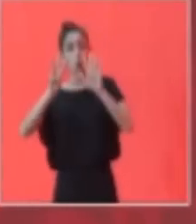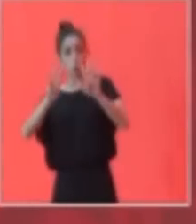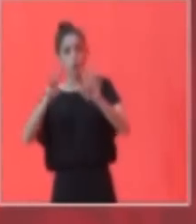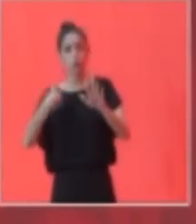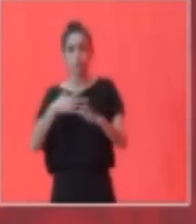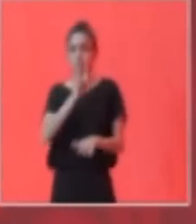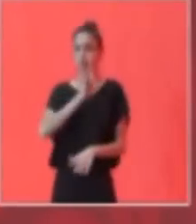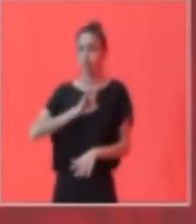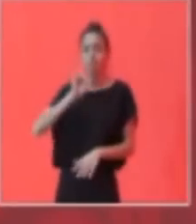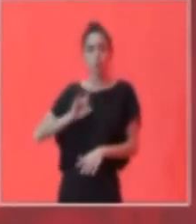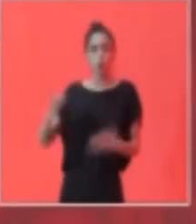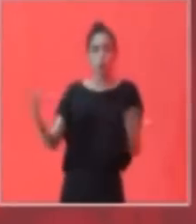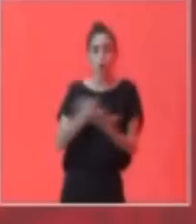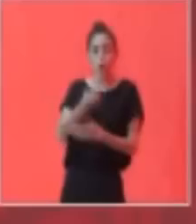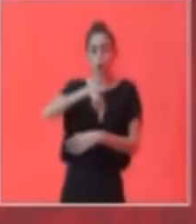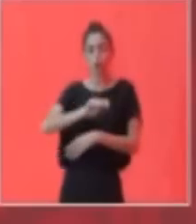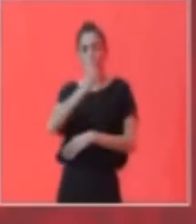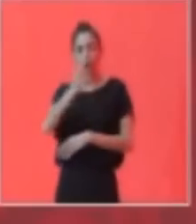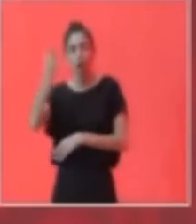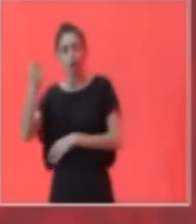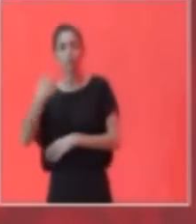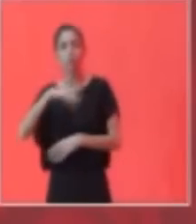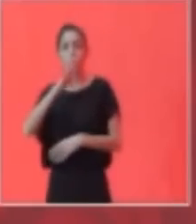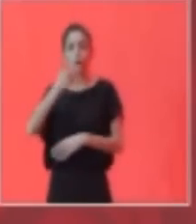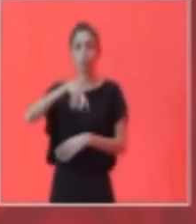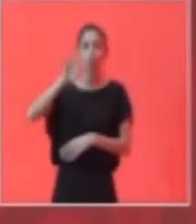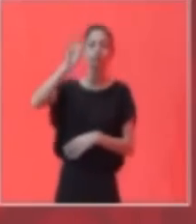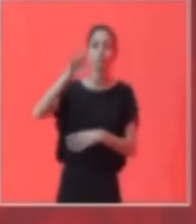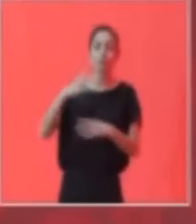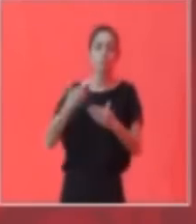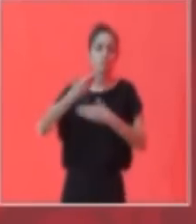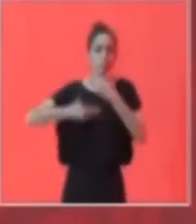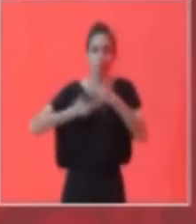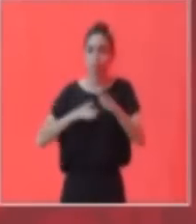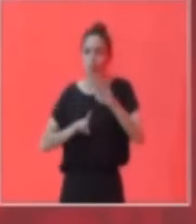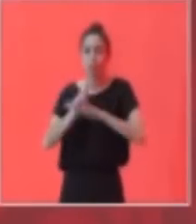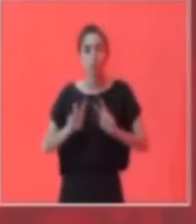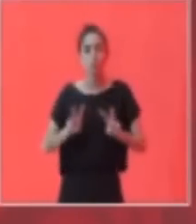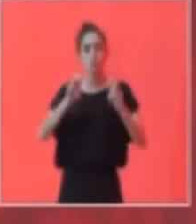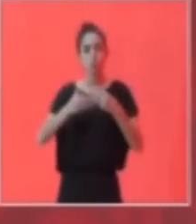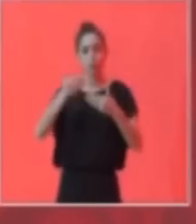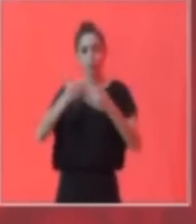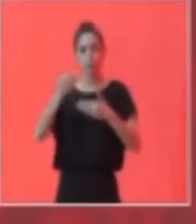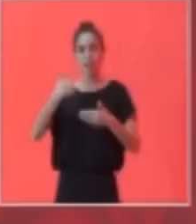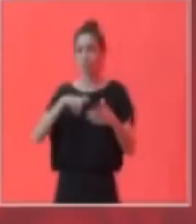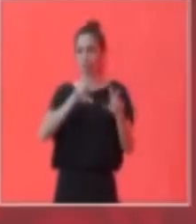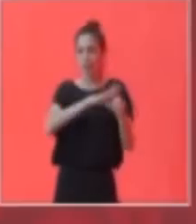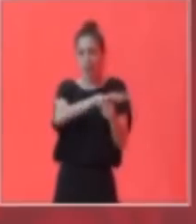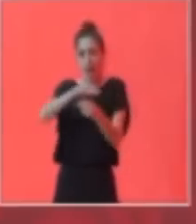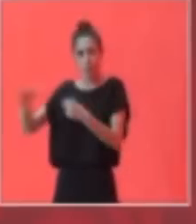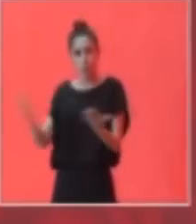hemos conseguido juntos. Somos una nación próspera, puntera en infinidad de disciplinas, seguimos